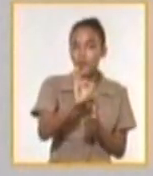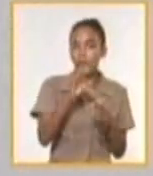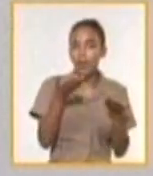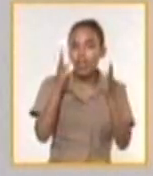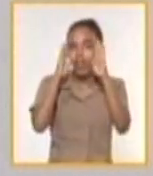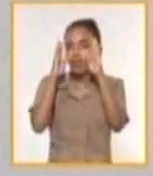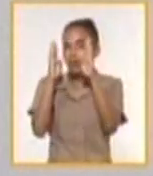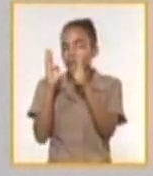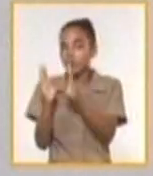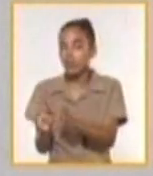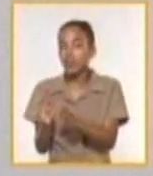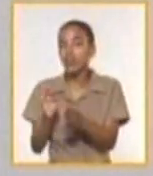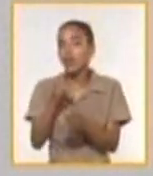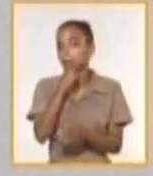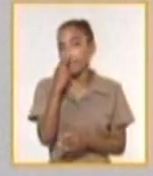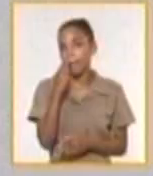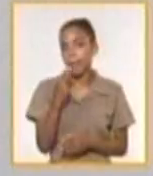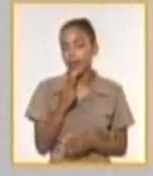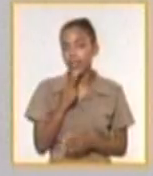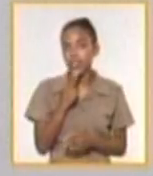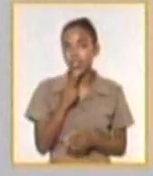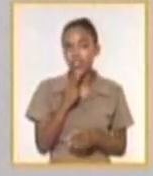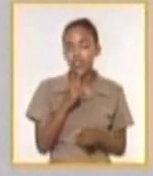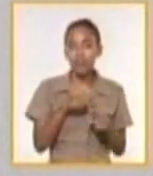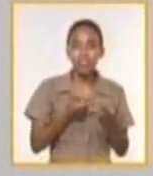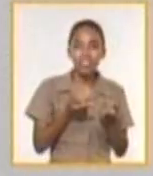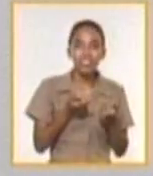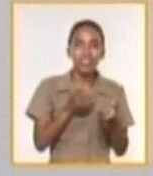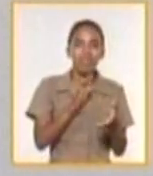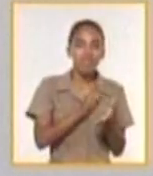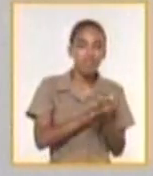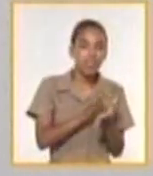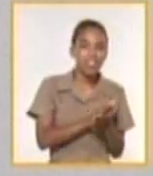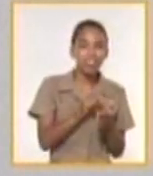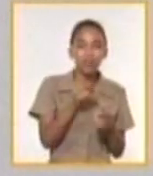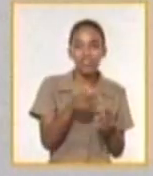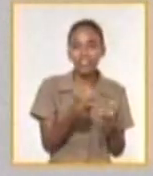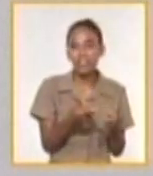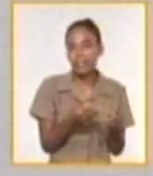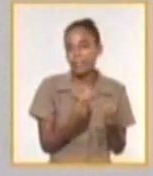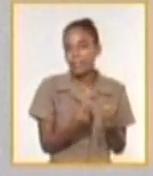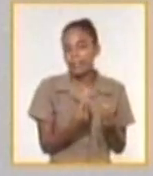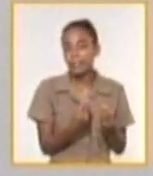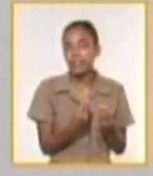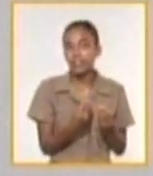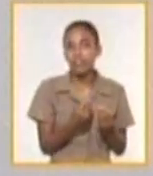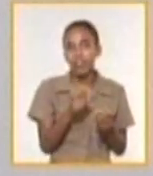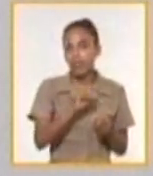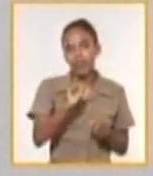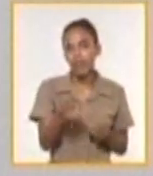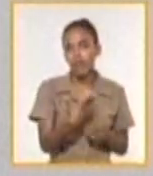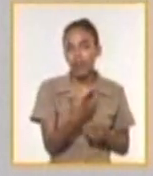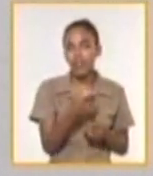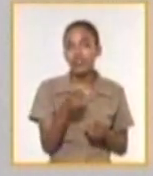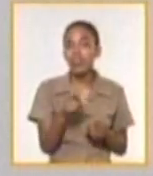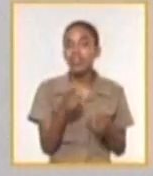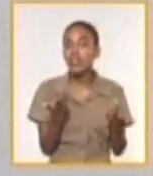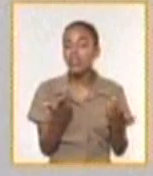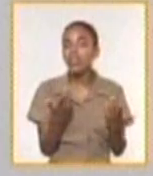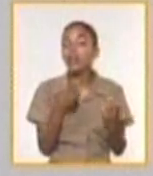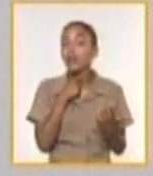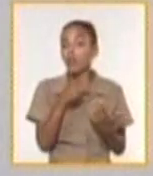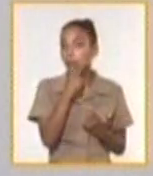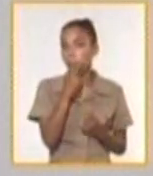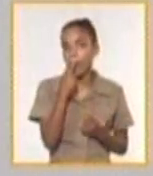concentrarse en Martí, porque ya el marxismo no era viable, etcétera, lo cual es absolutamente falso, ¿no? Es decir, hay un engarce natural. Es decir, Martí, por supuesto, no